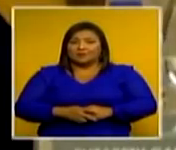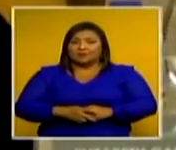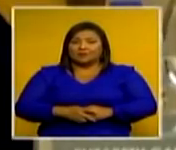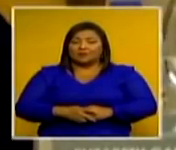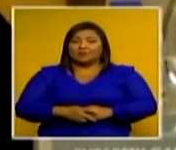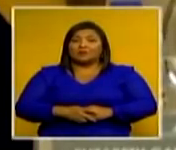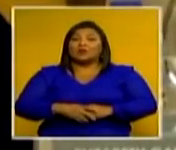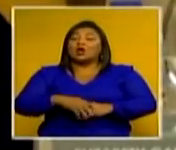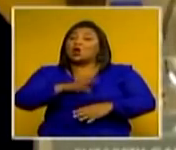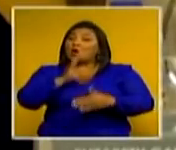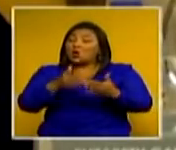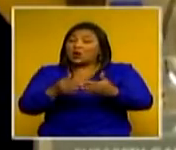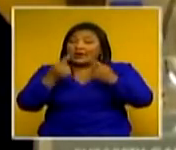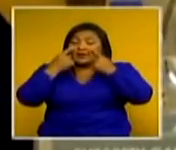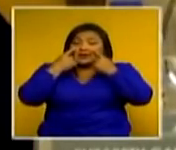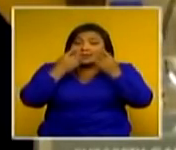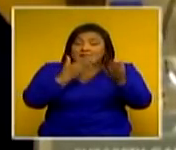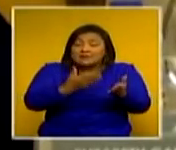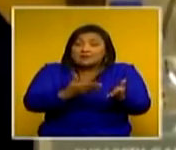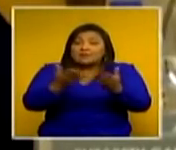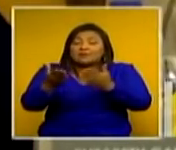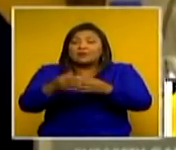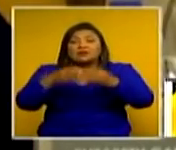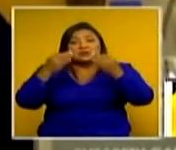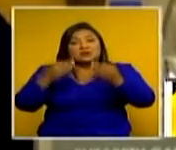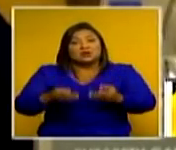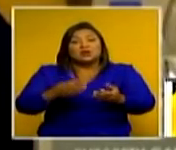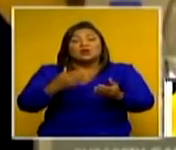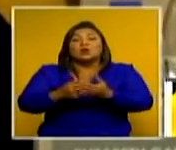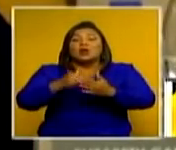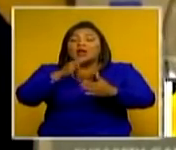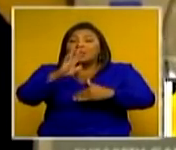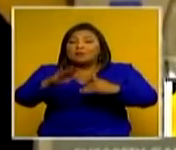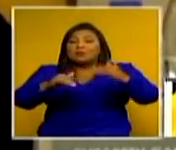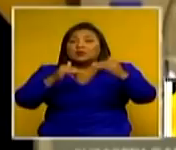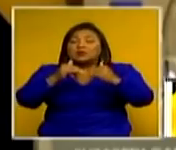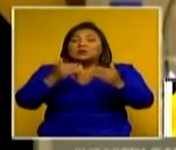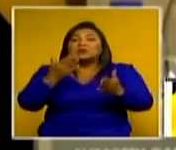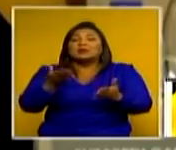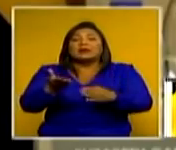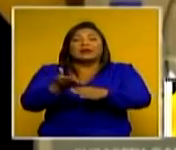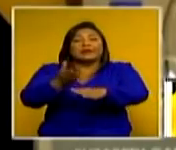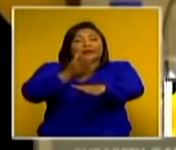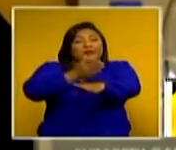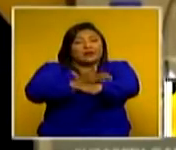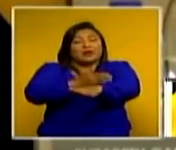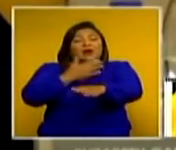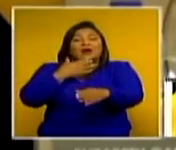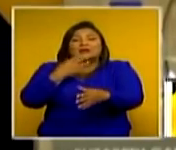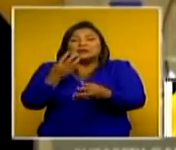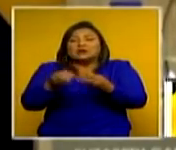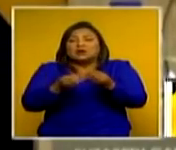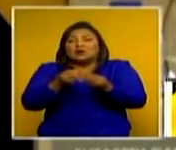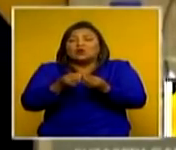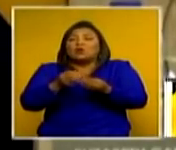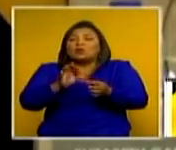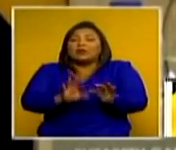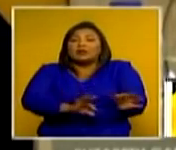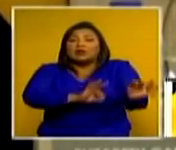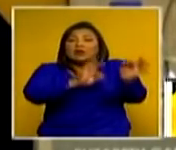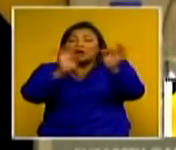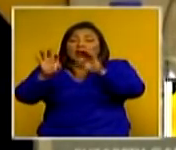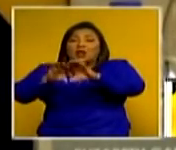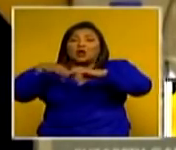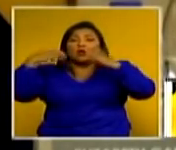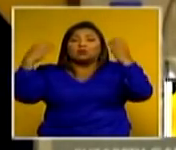lo que se prevé es efectivamente que el procedimiento que antes de estar establecido de pasar a la comisión de justicia